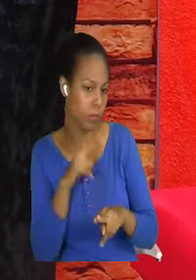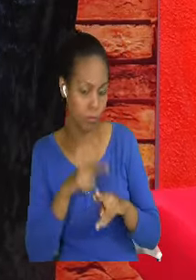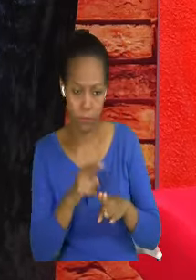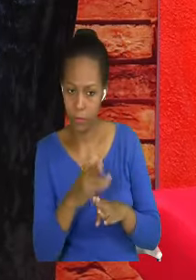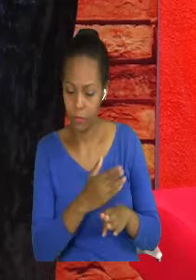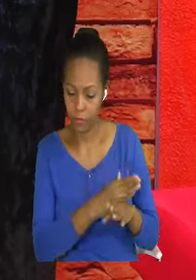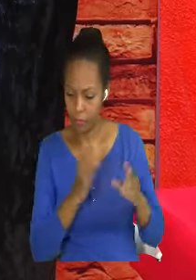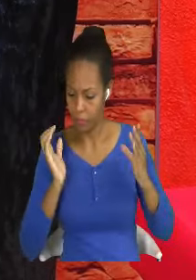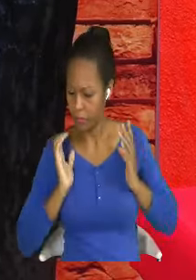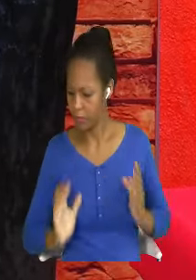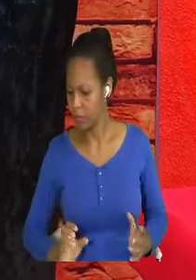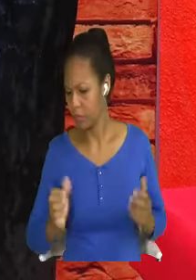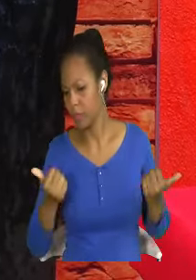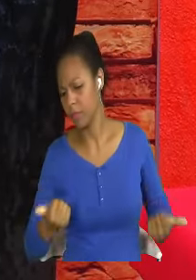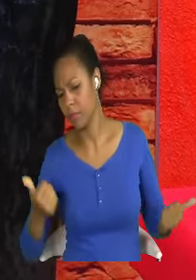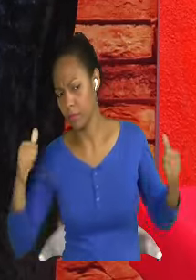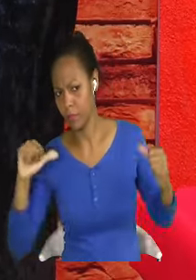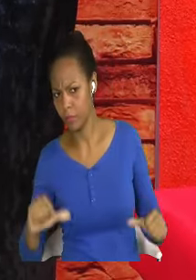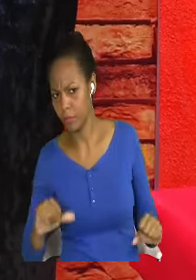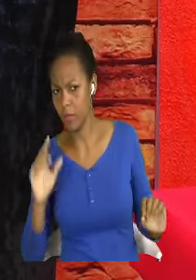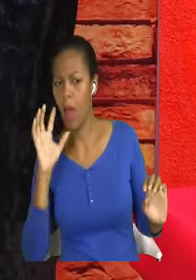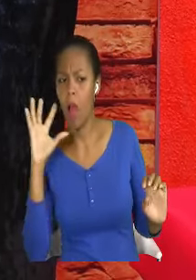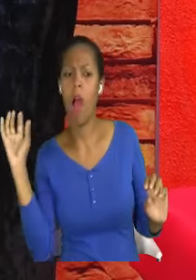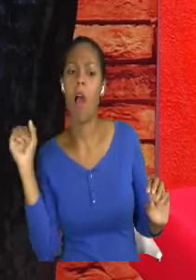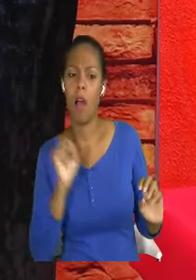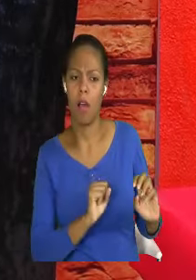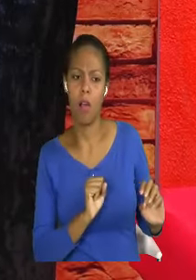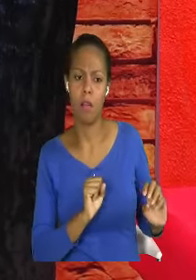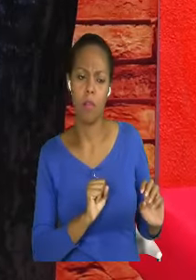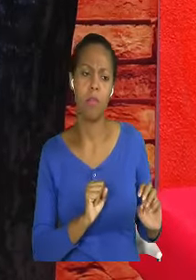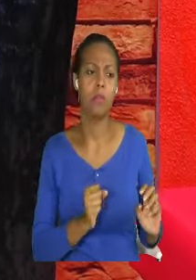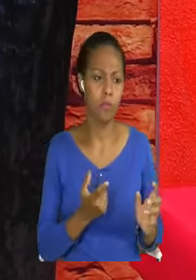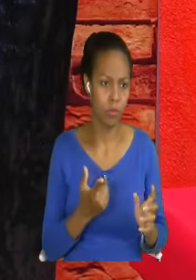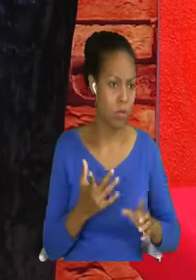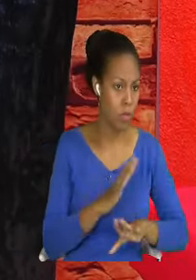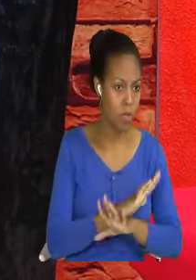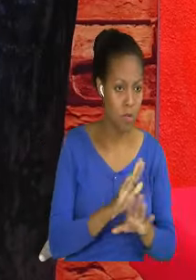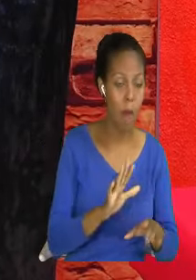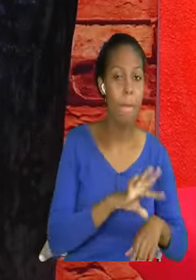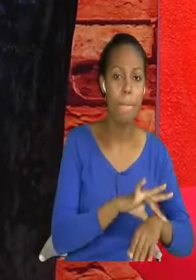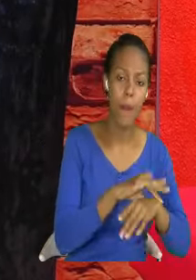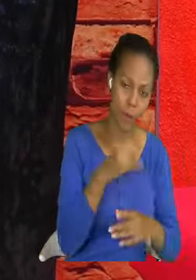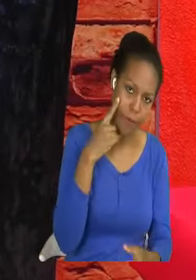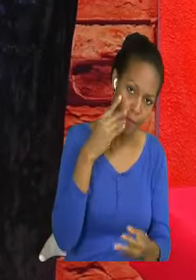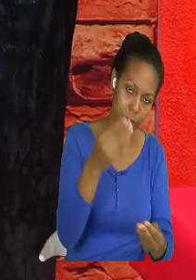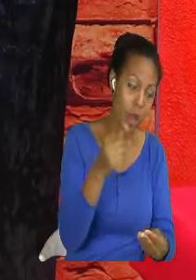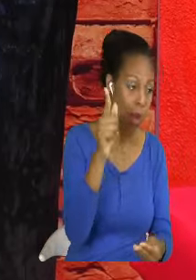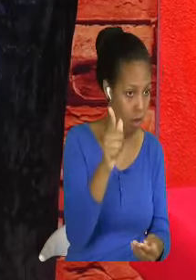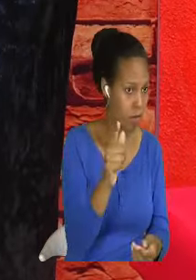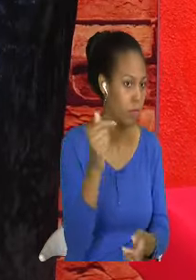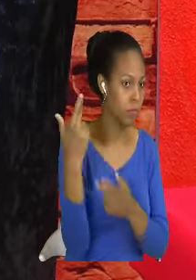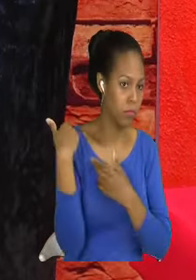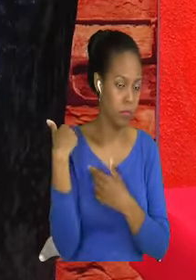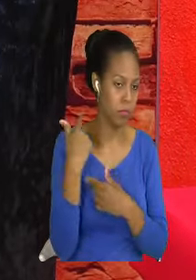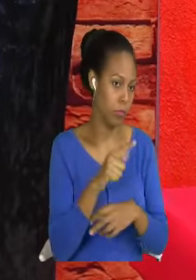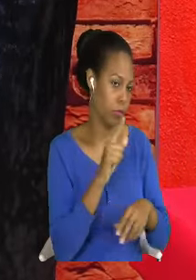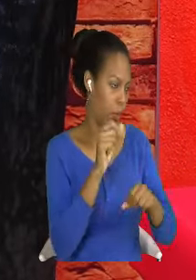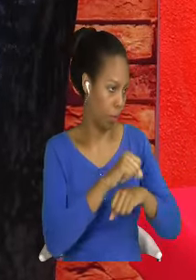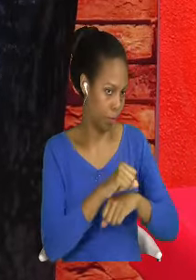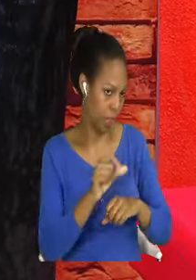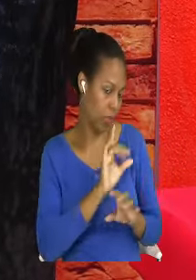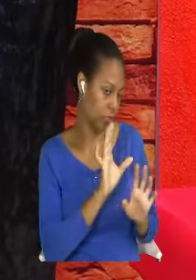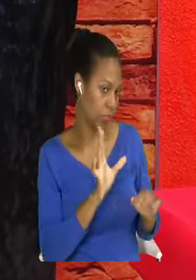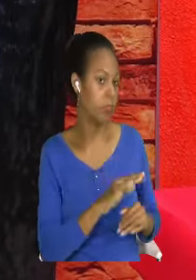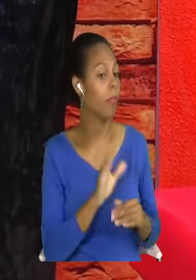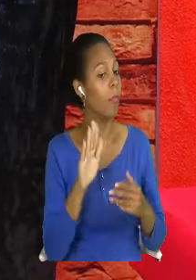está el cuerpo y pasamos a hacer una valoración con el médico que te va a hacer el procedimiento. También hay que tomar unos medicamentos